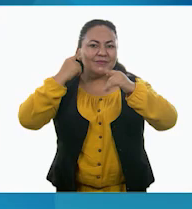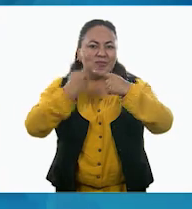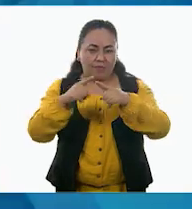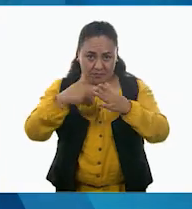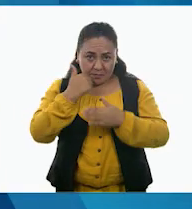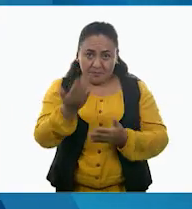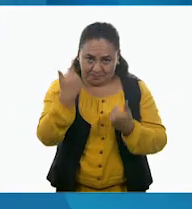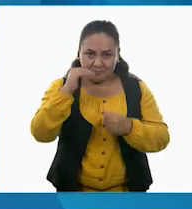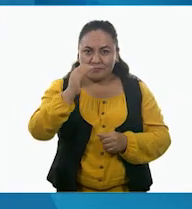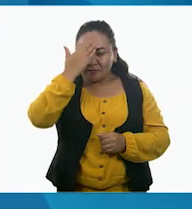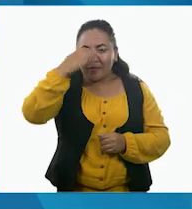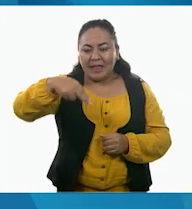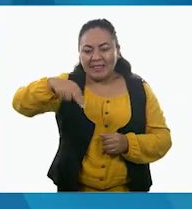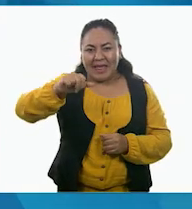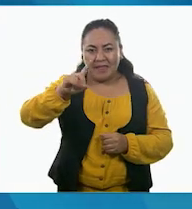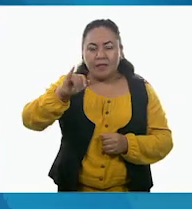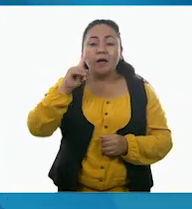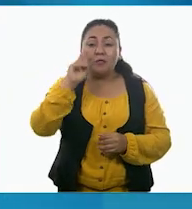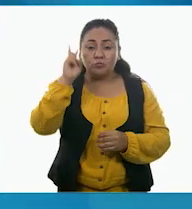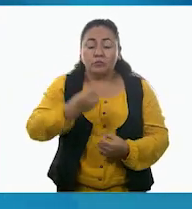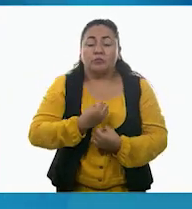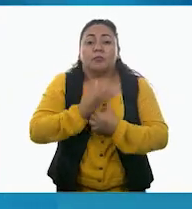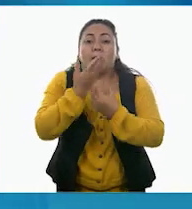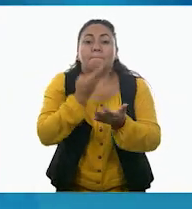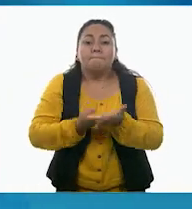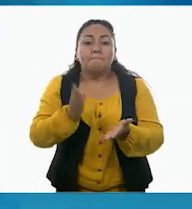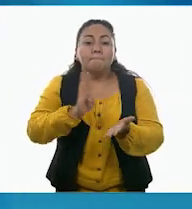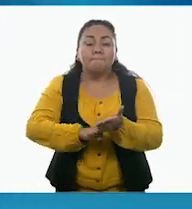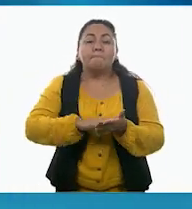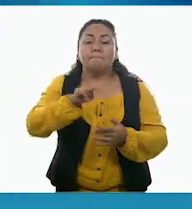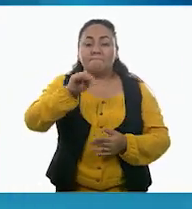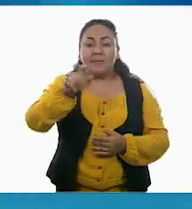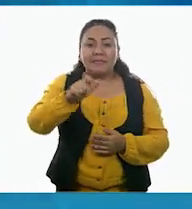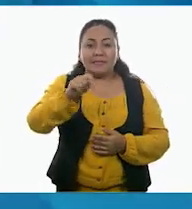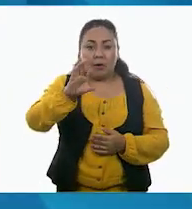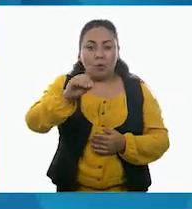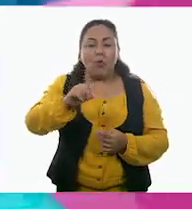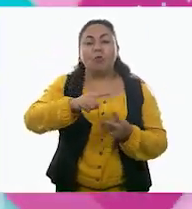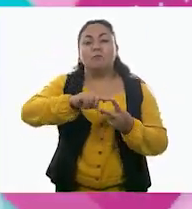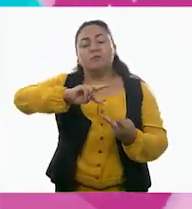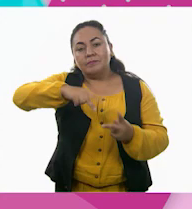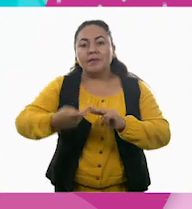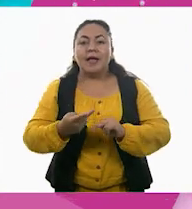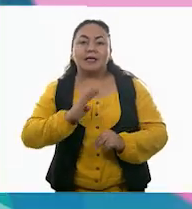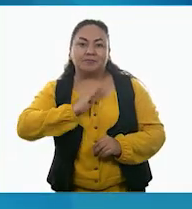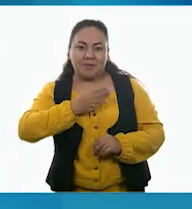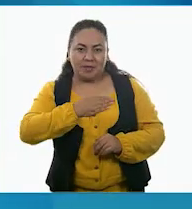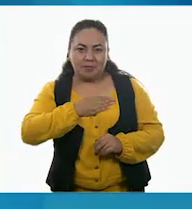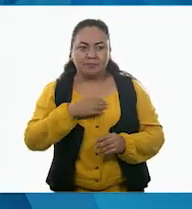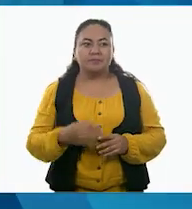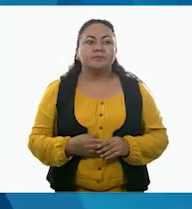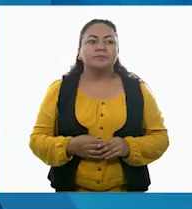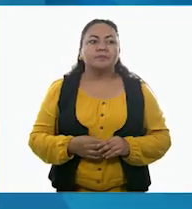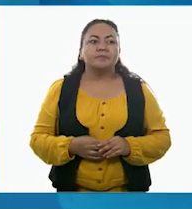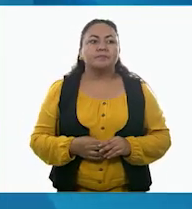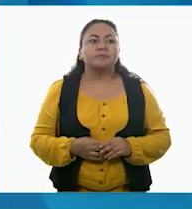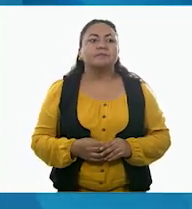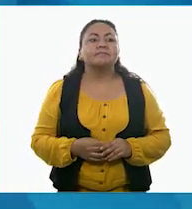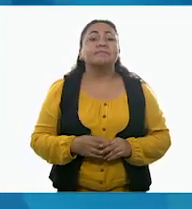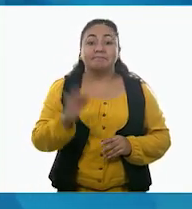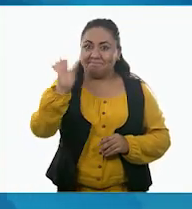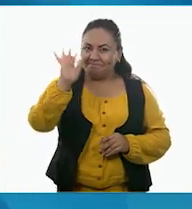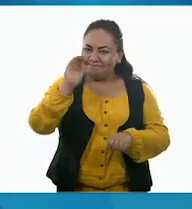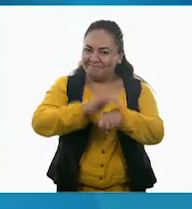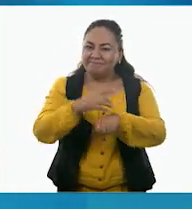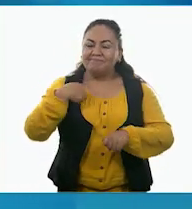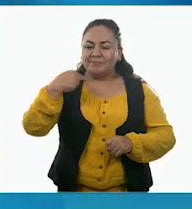a conocer a Nadia, quien es una poeta bilingüe mixteco español? ¡Corre video! Takuni, menanin,